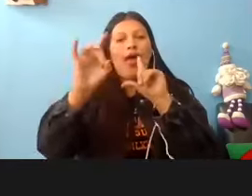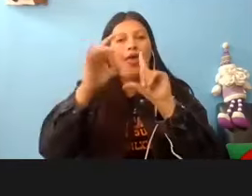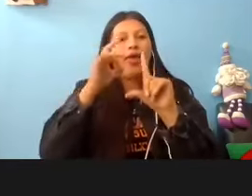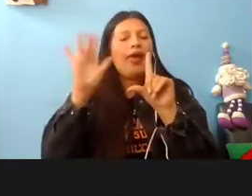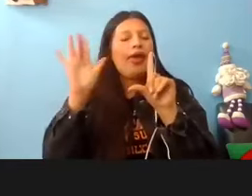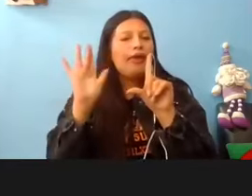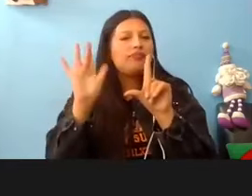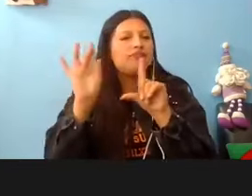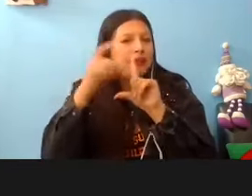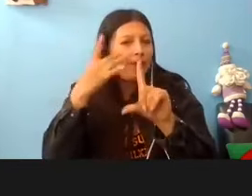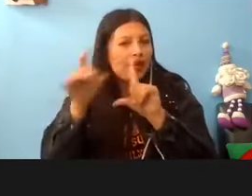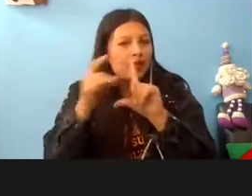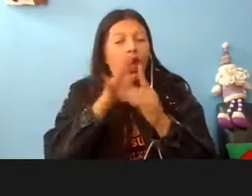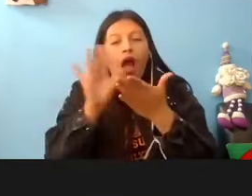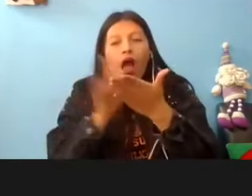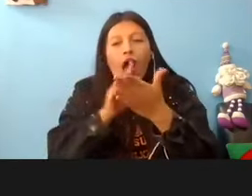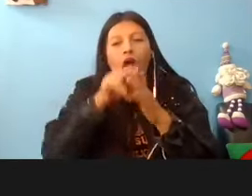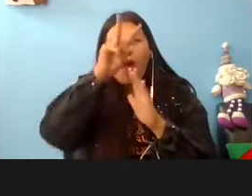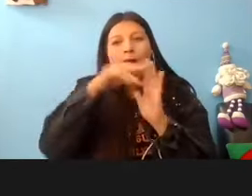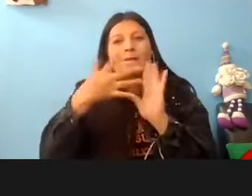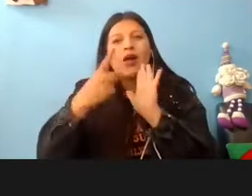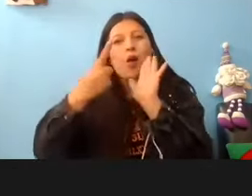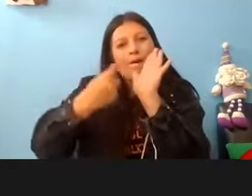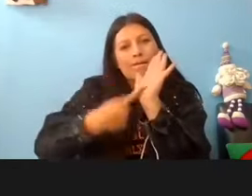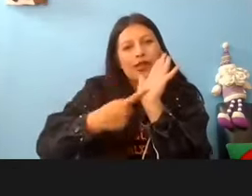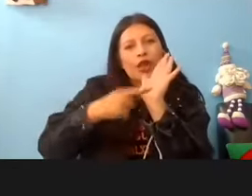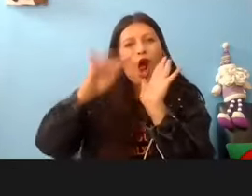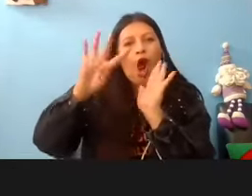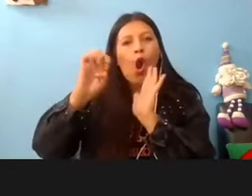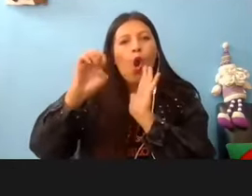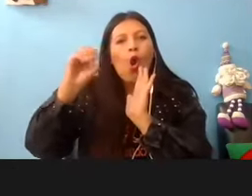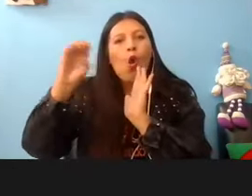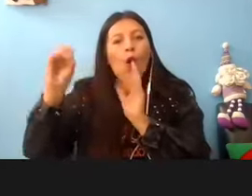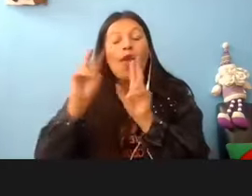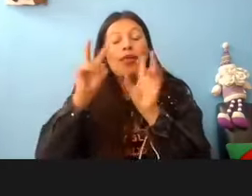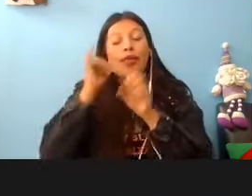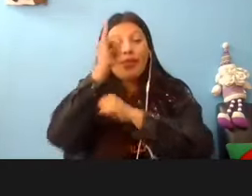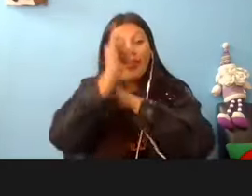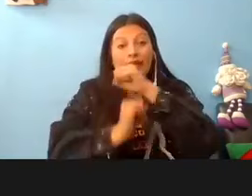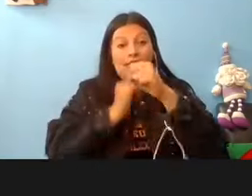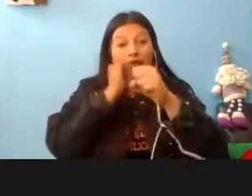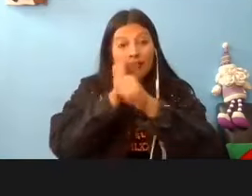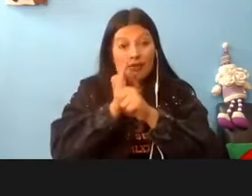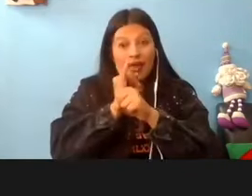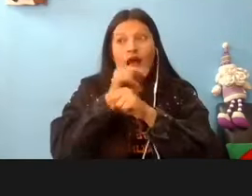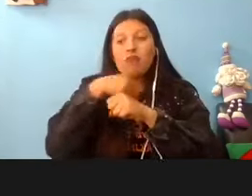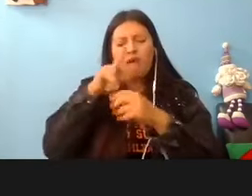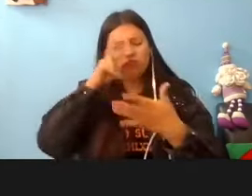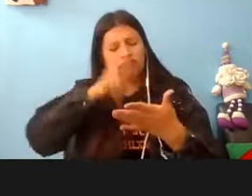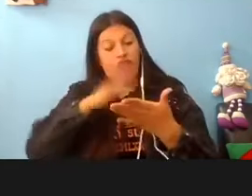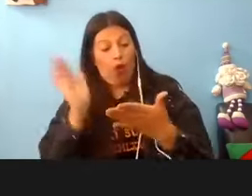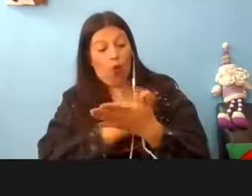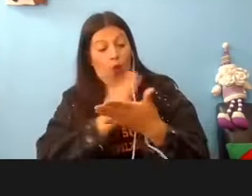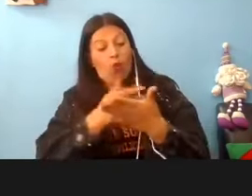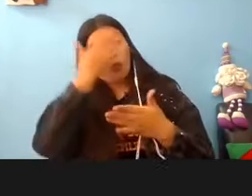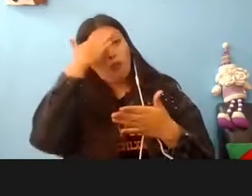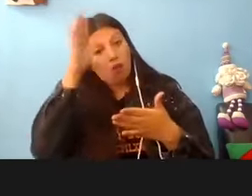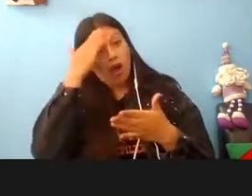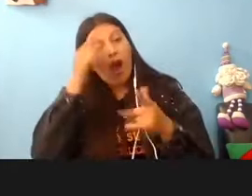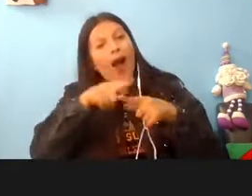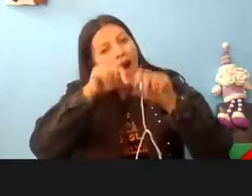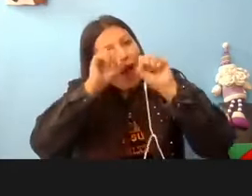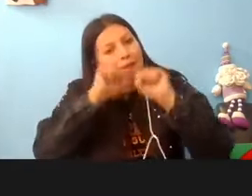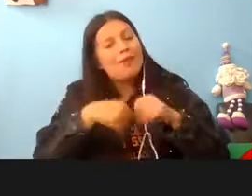más o menos 1.900 lectores a nivel internacional, y entonces esto nos puede